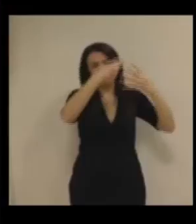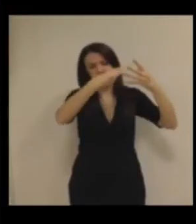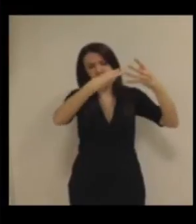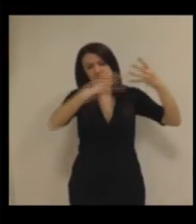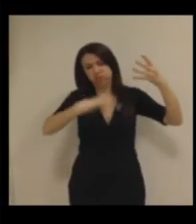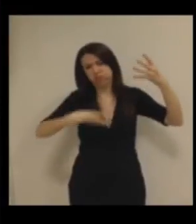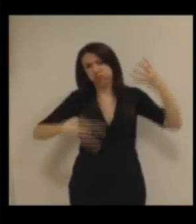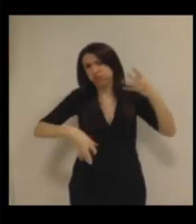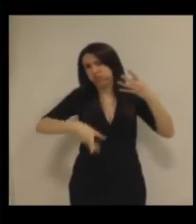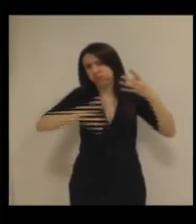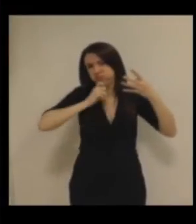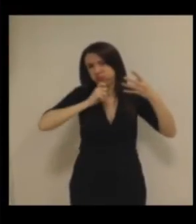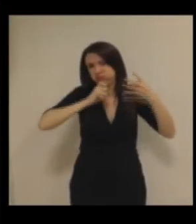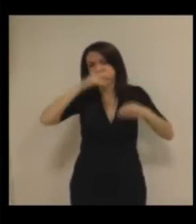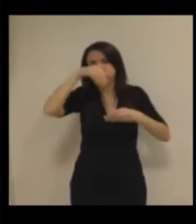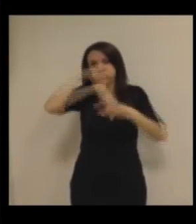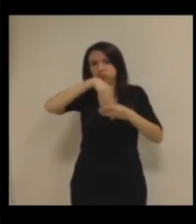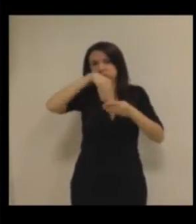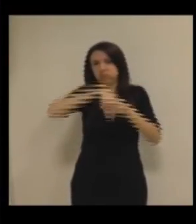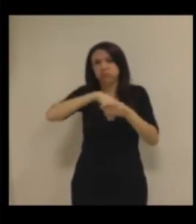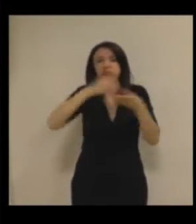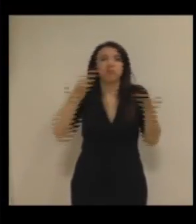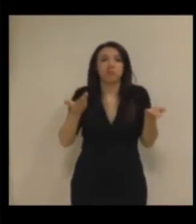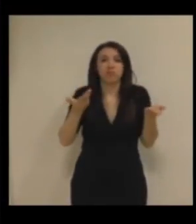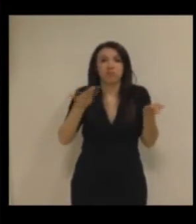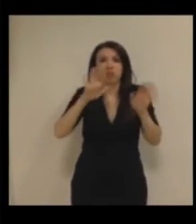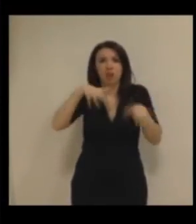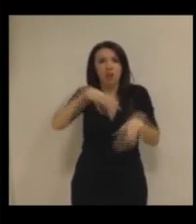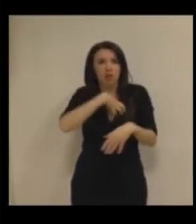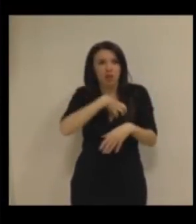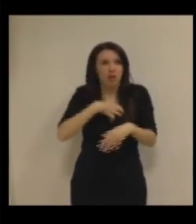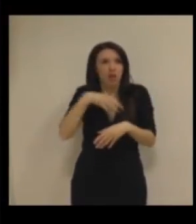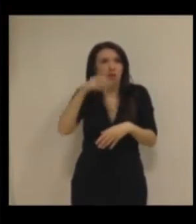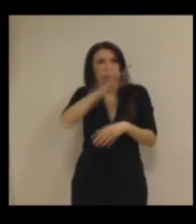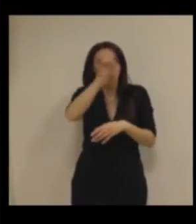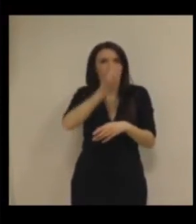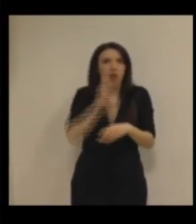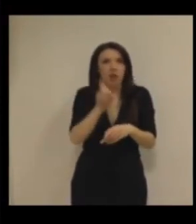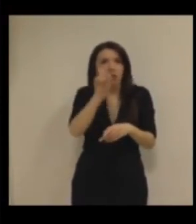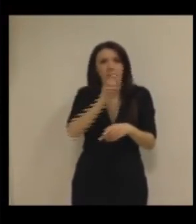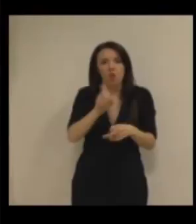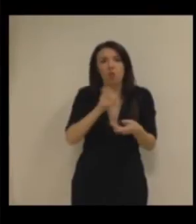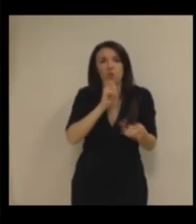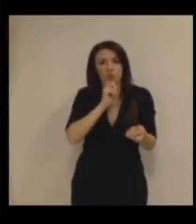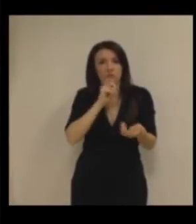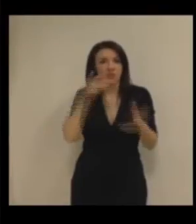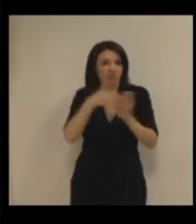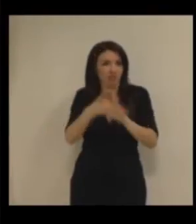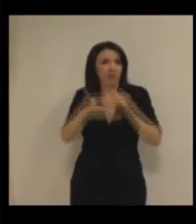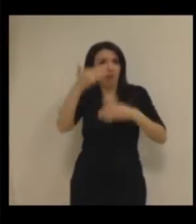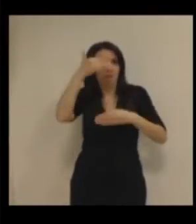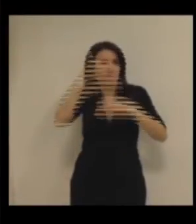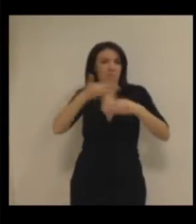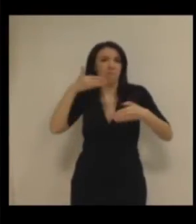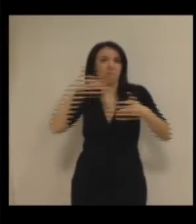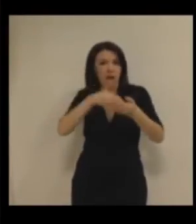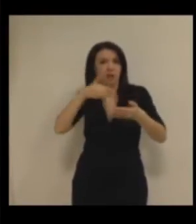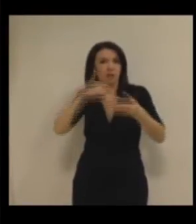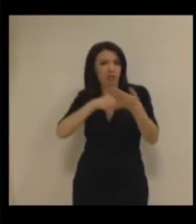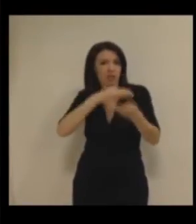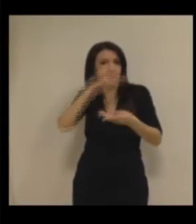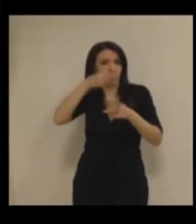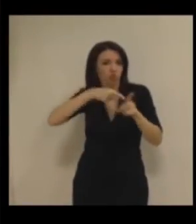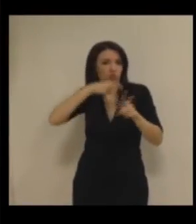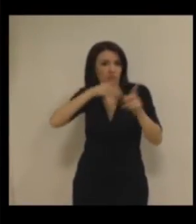complejísima de contenido que, al que cuesta mucho llegar, ¿no? Ya es una barrera de usabilidad